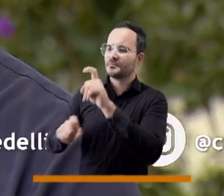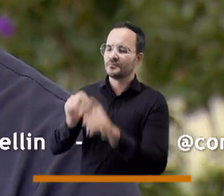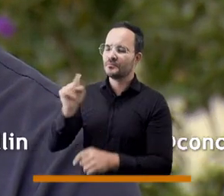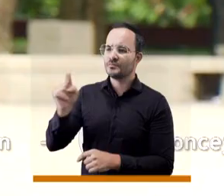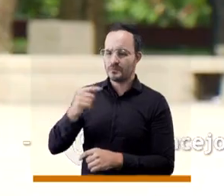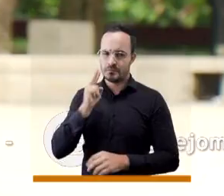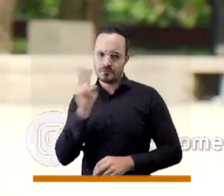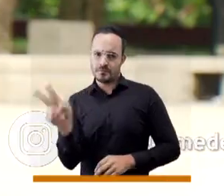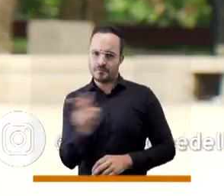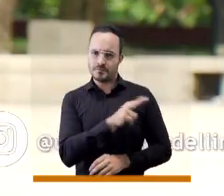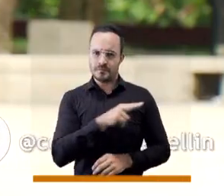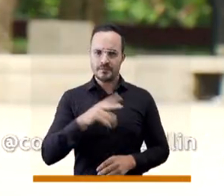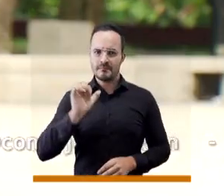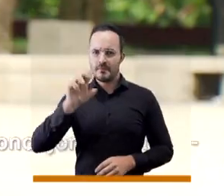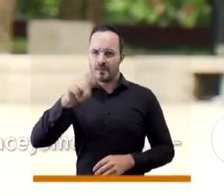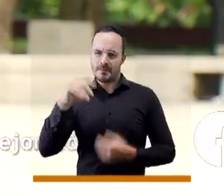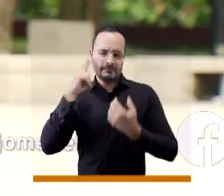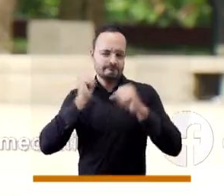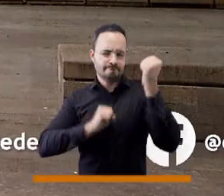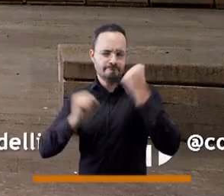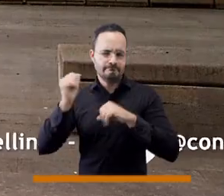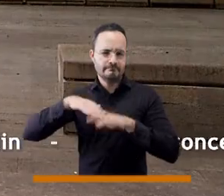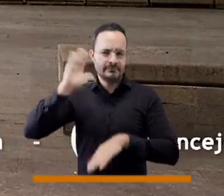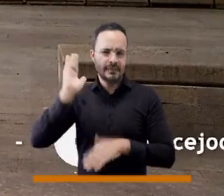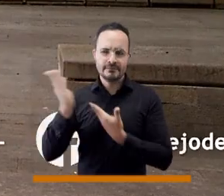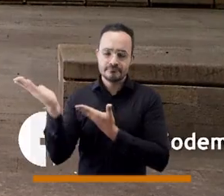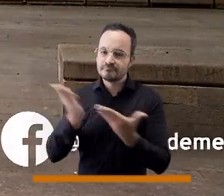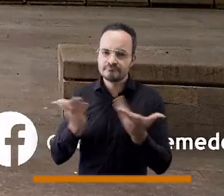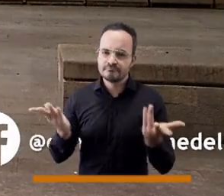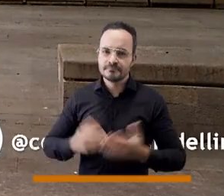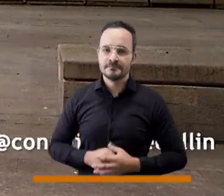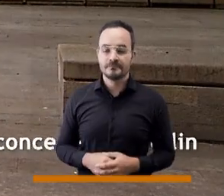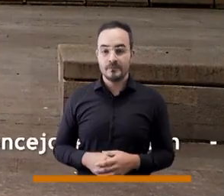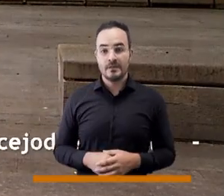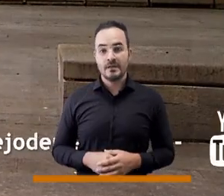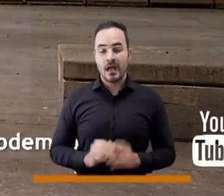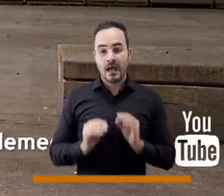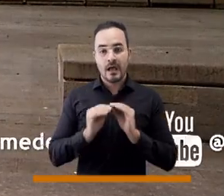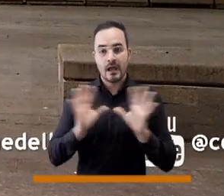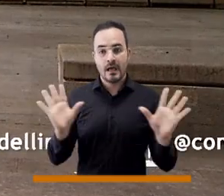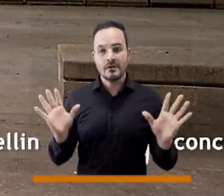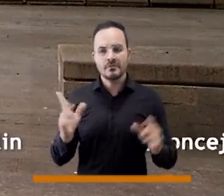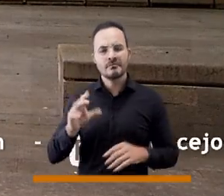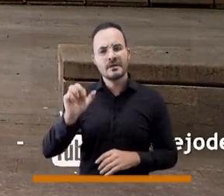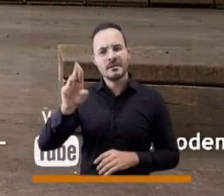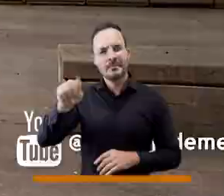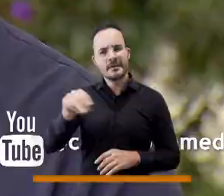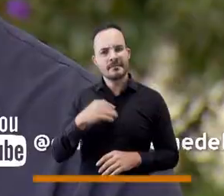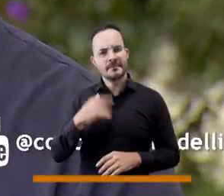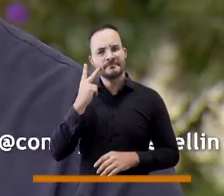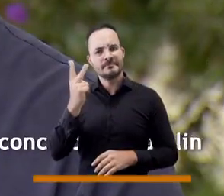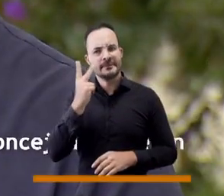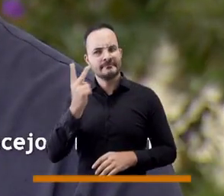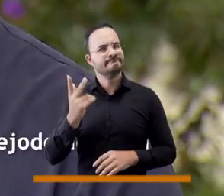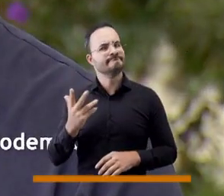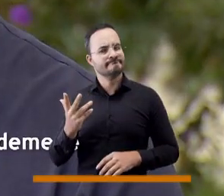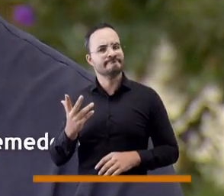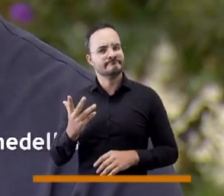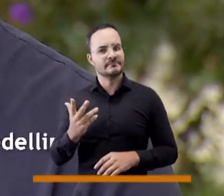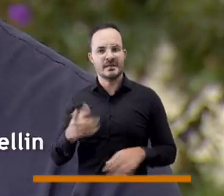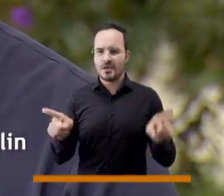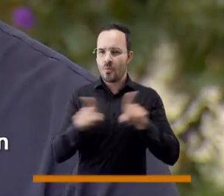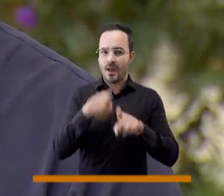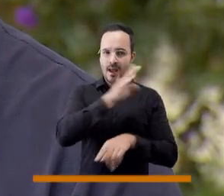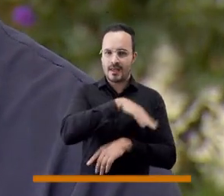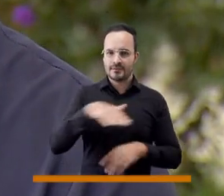que tiene frente a lo que hoy ocurre con EPM? Sin duda alguna, EPM representa para Medellín lo que es